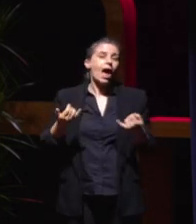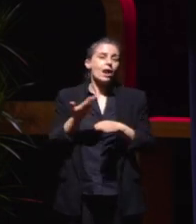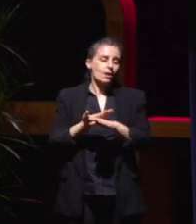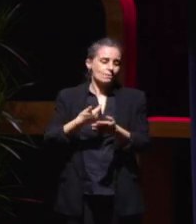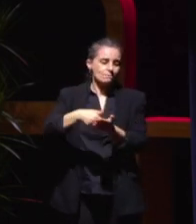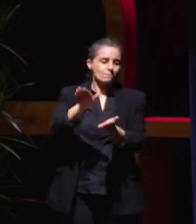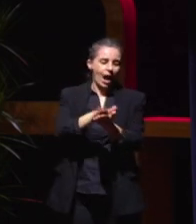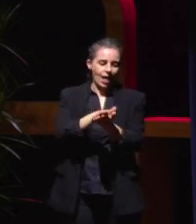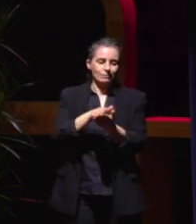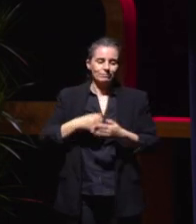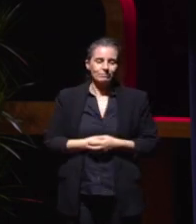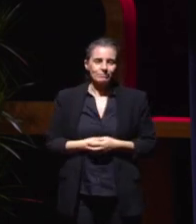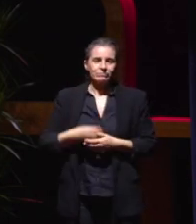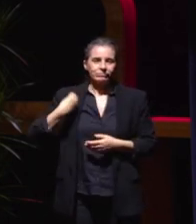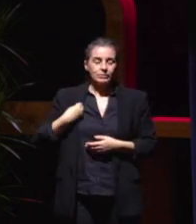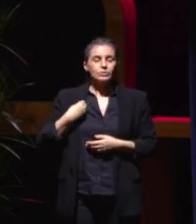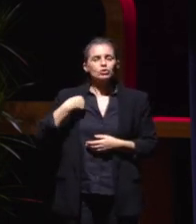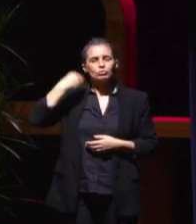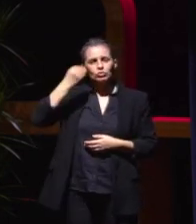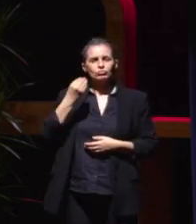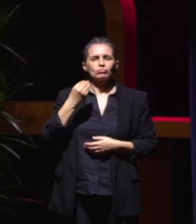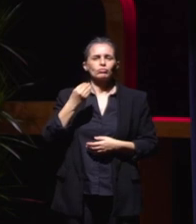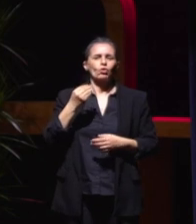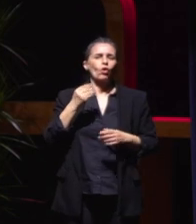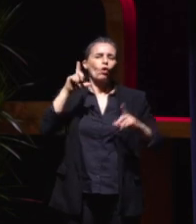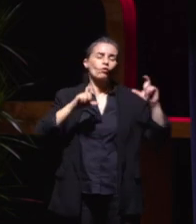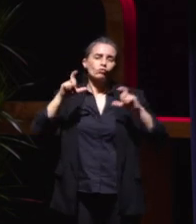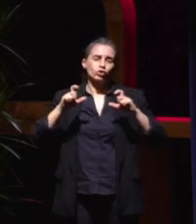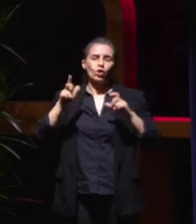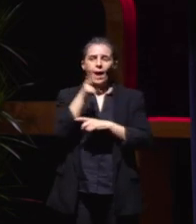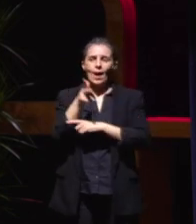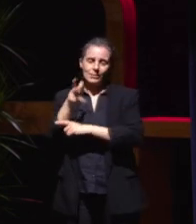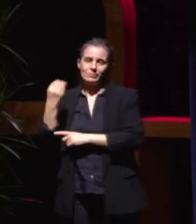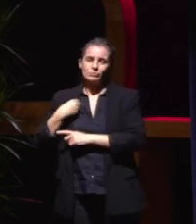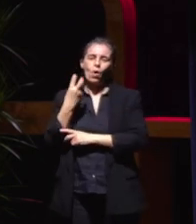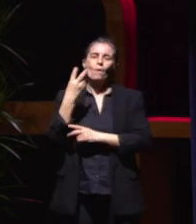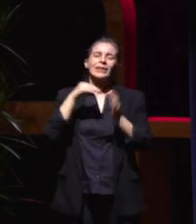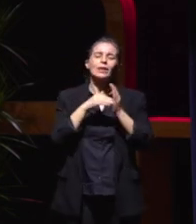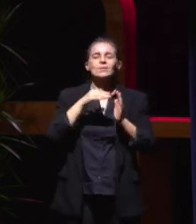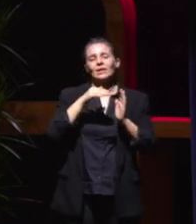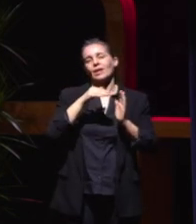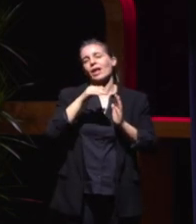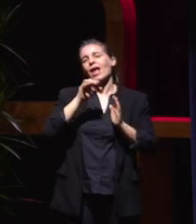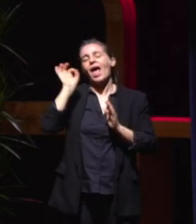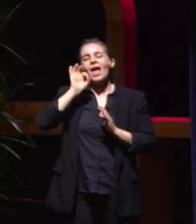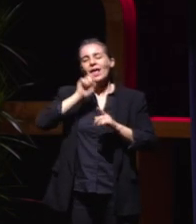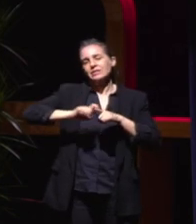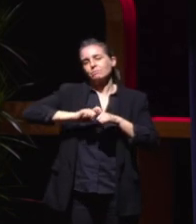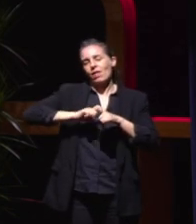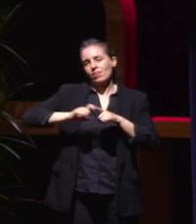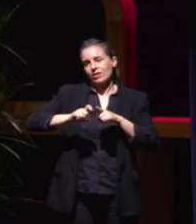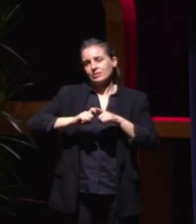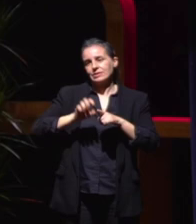de este fotograma que se llama 20.000 especies de avispas de una directora vasca que se llama estibaliz urssola